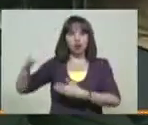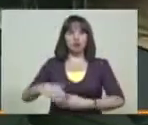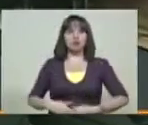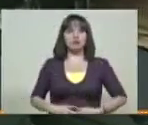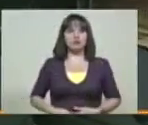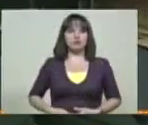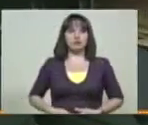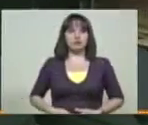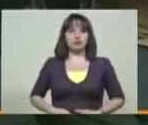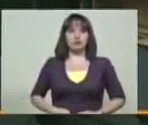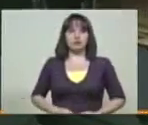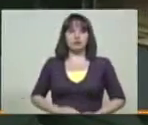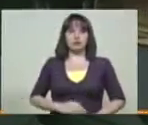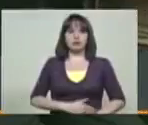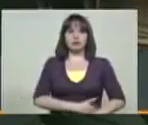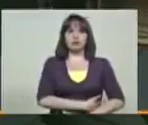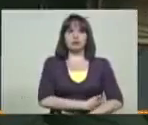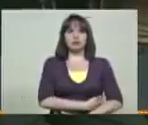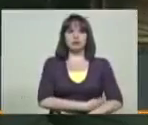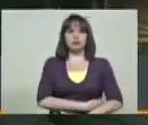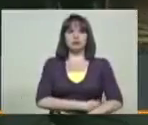aquello va bien